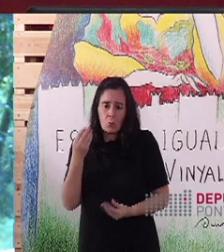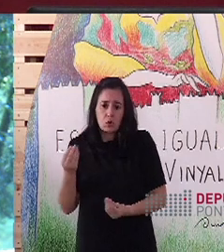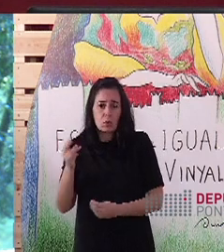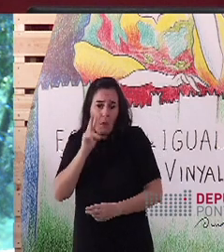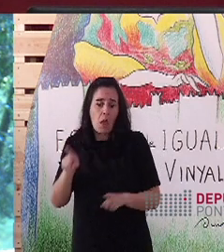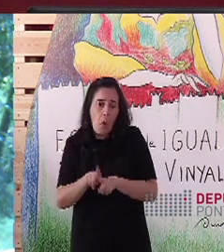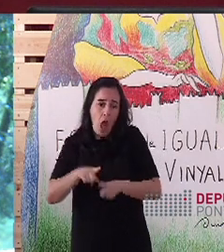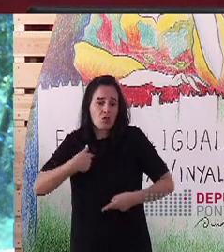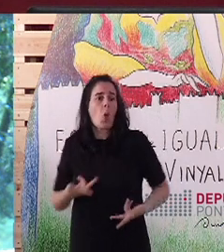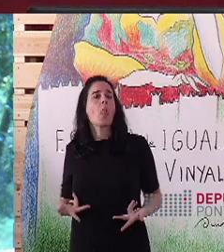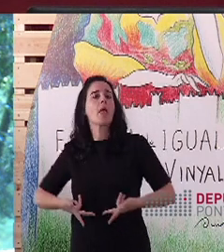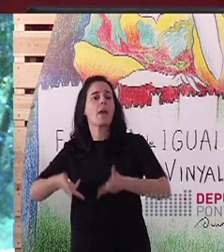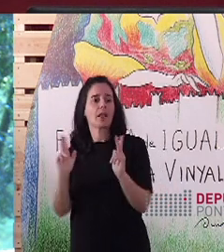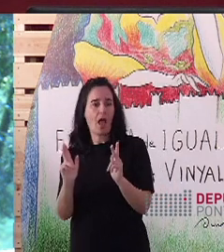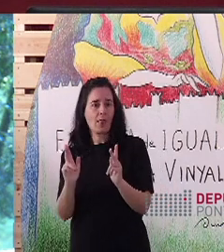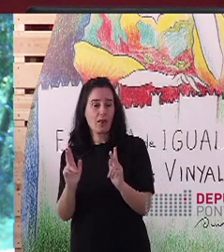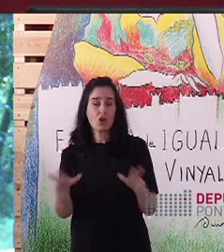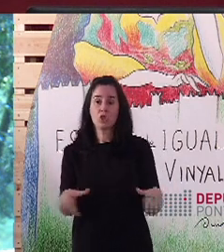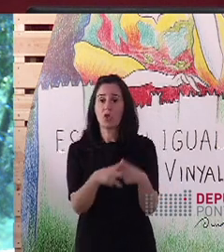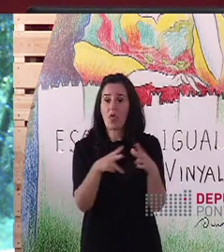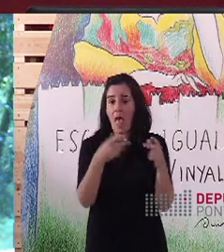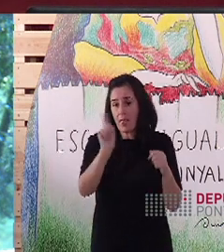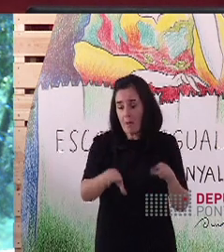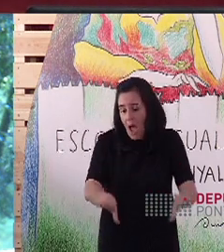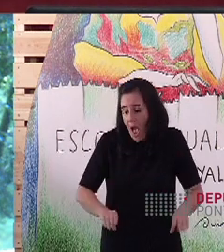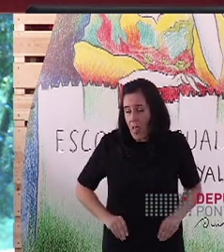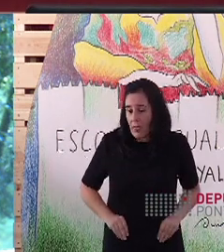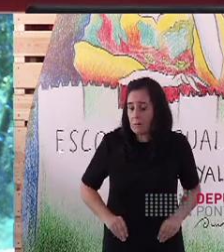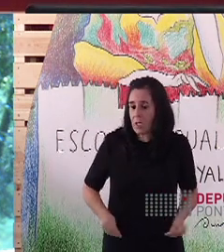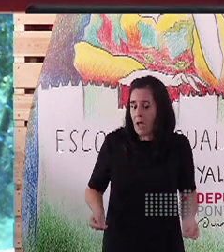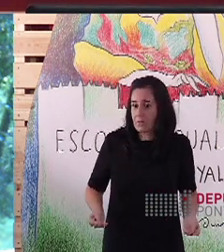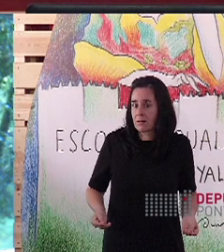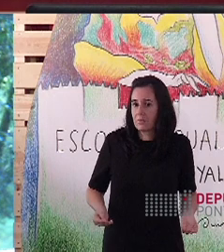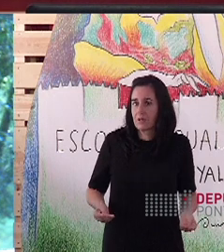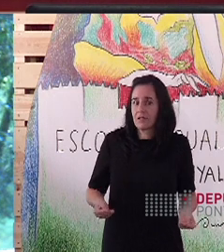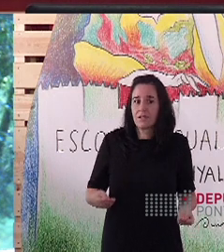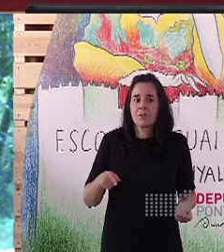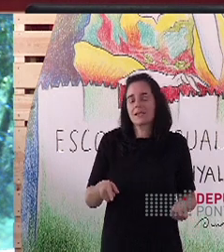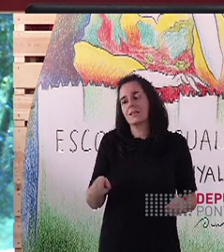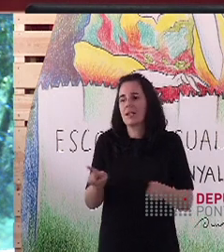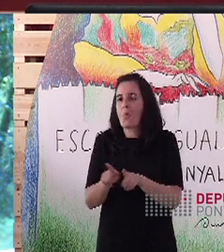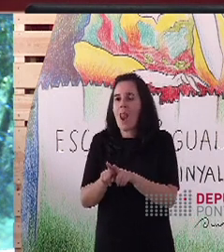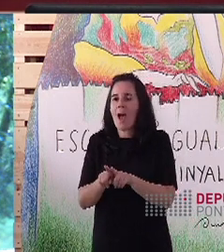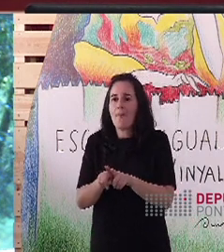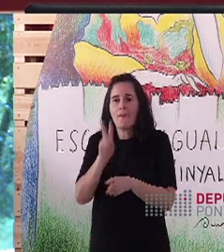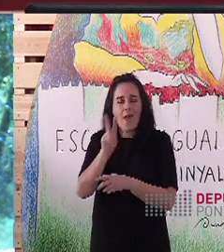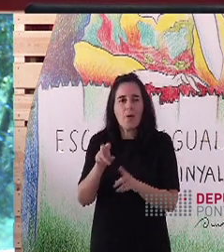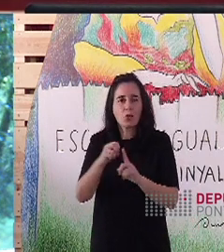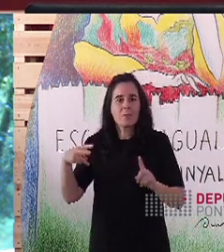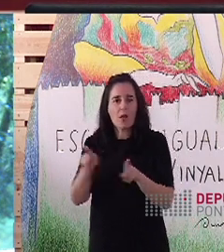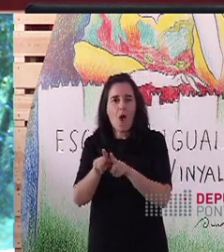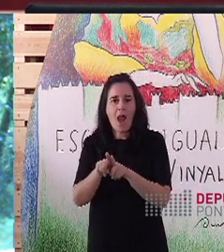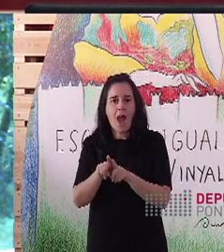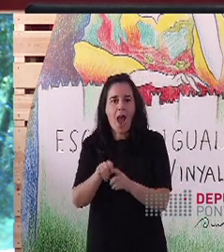conceptualizada como una opresión que la sociedad no llegamos a comprender, ese amor puro, eso sí, sexual, que ejercen algunos varones sobre